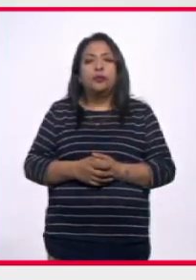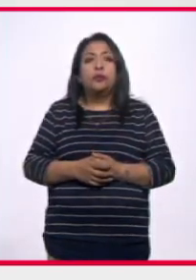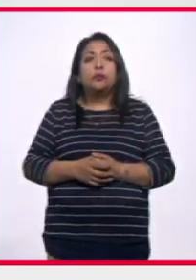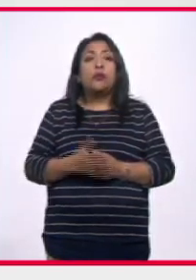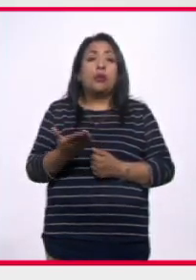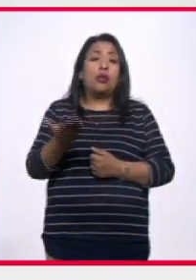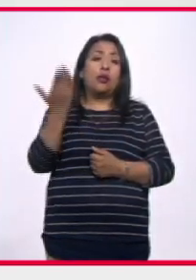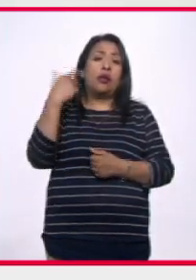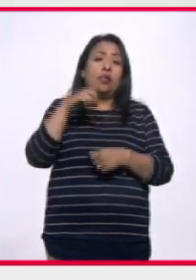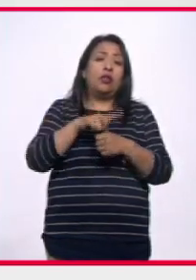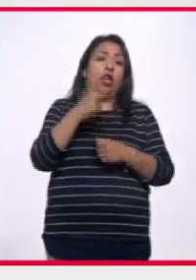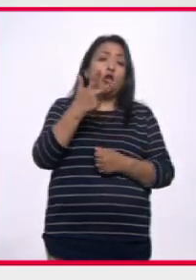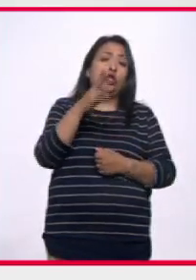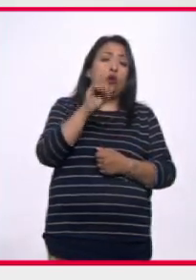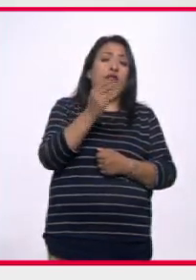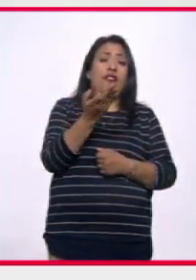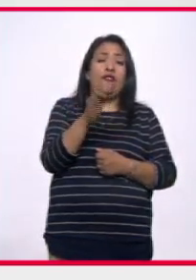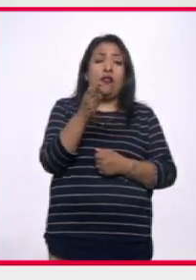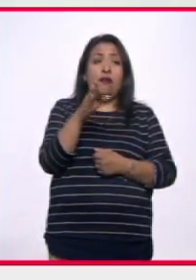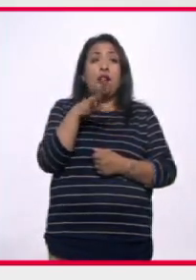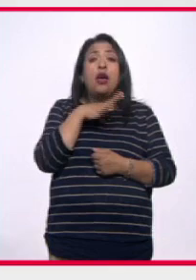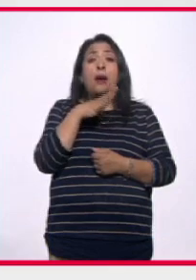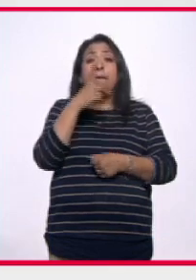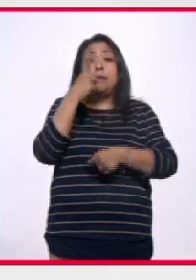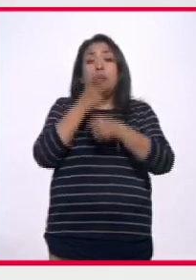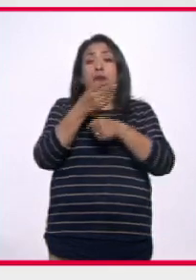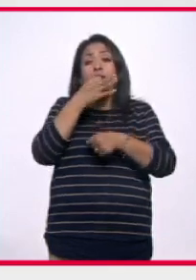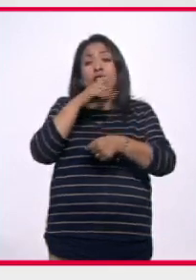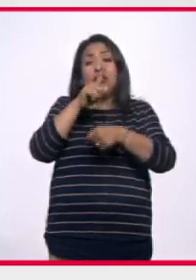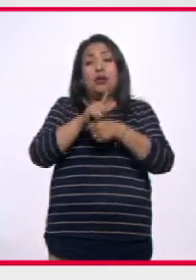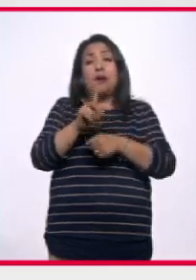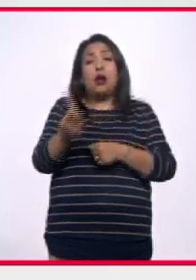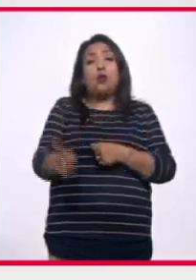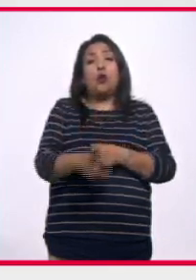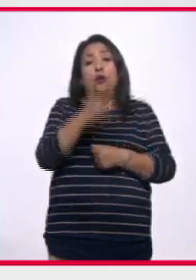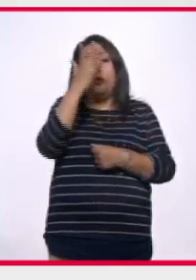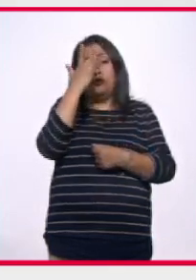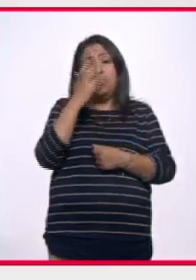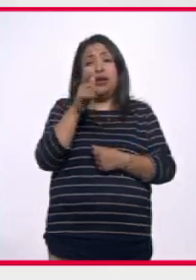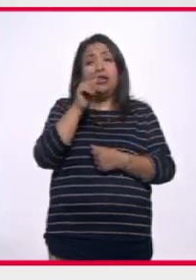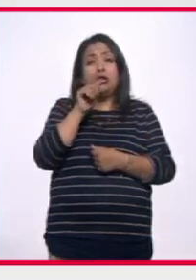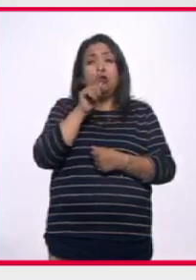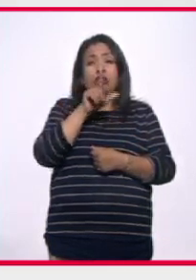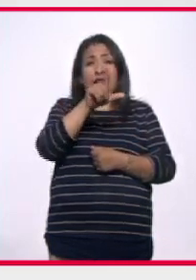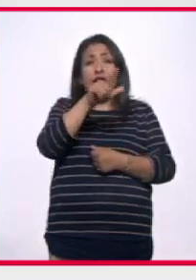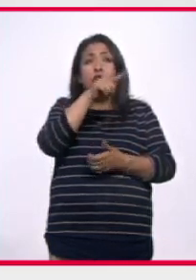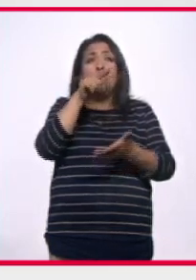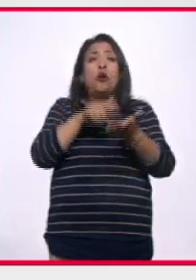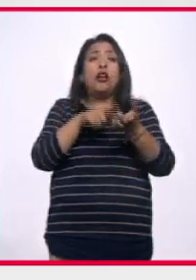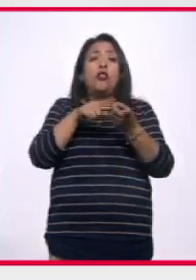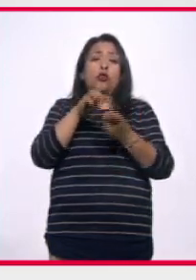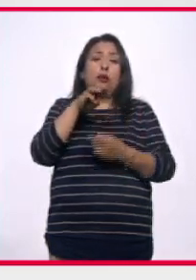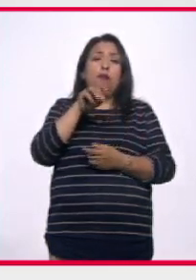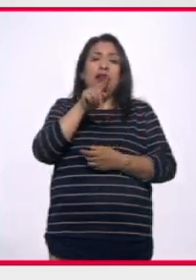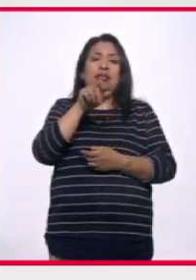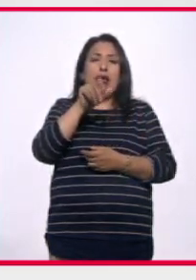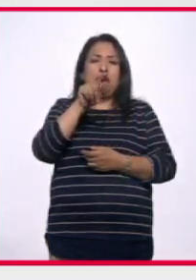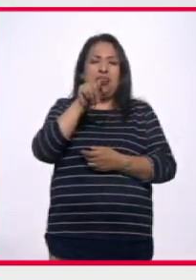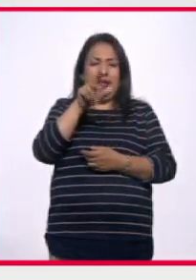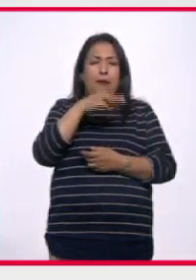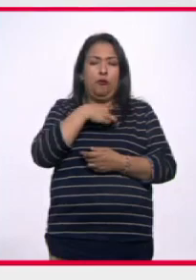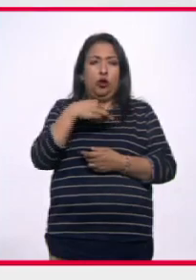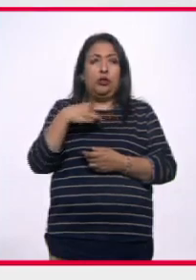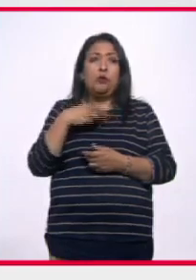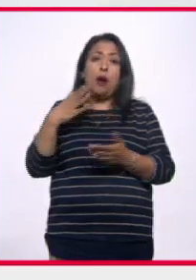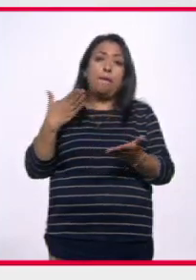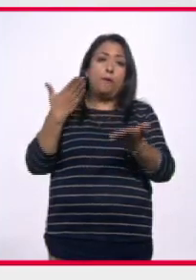el pasado 8 y 9 de febrero se llevó a cabo el primer festival de pueblos mágicos de jalisco en el municipio de mazamitla esto como parte